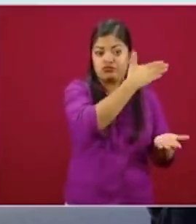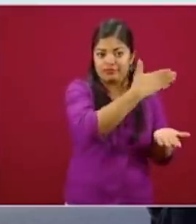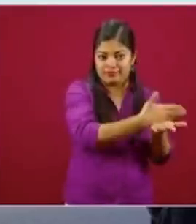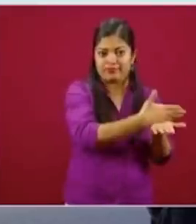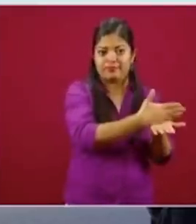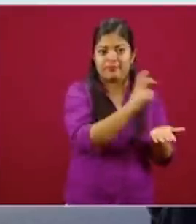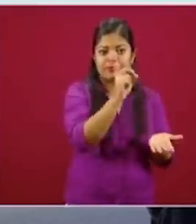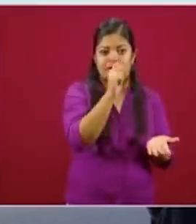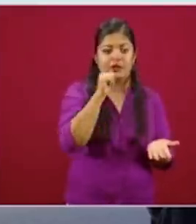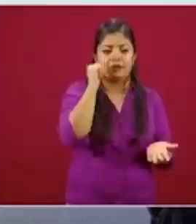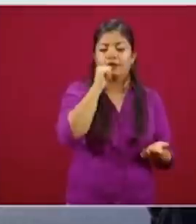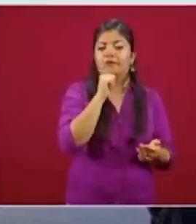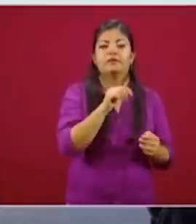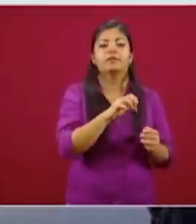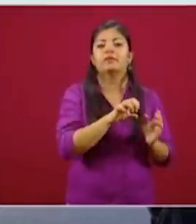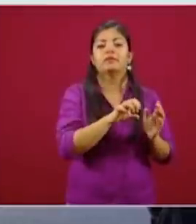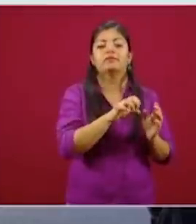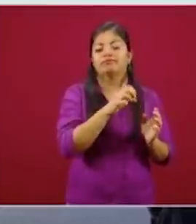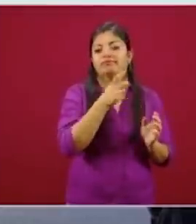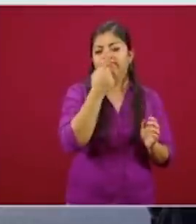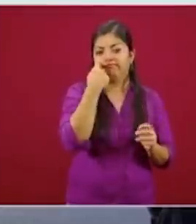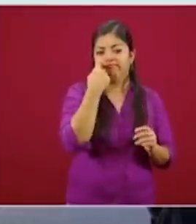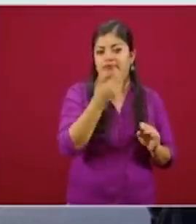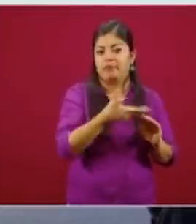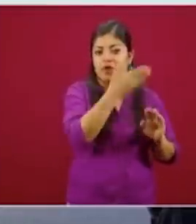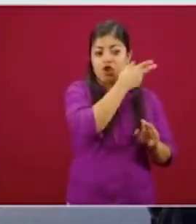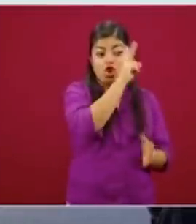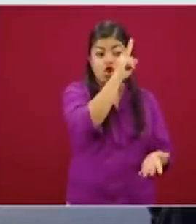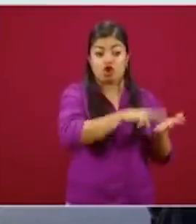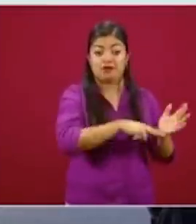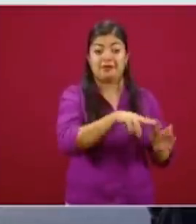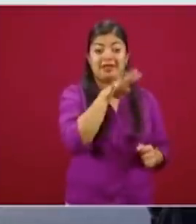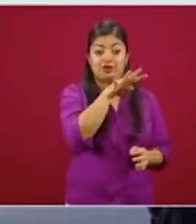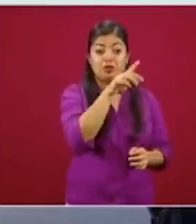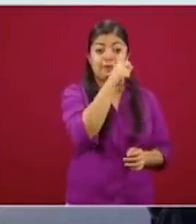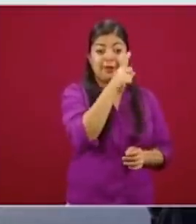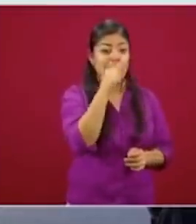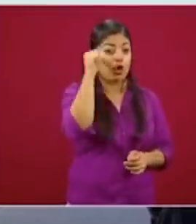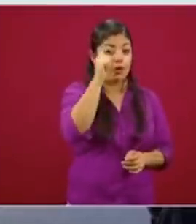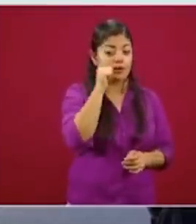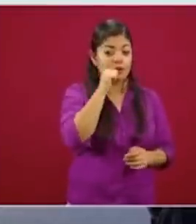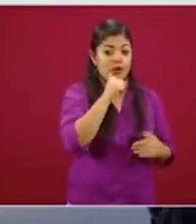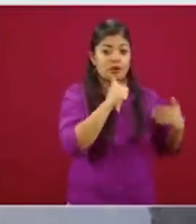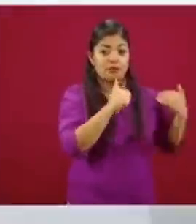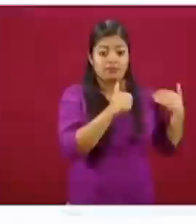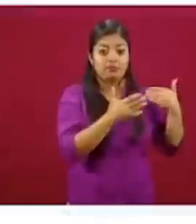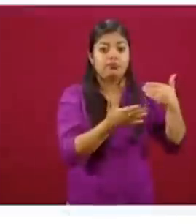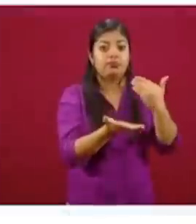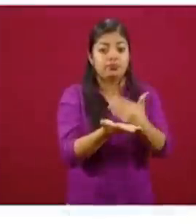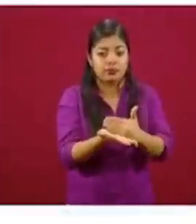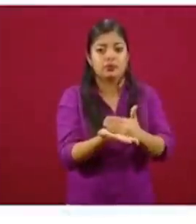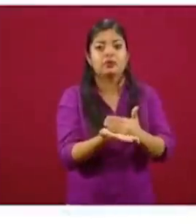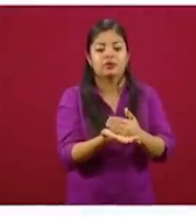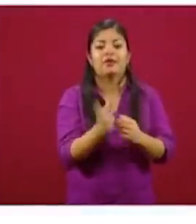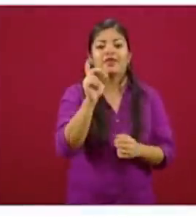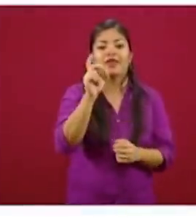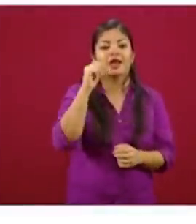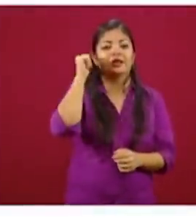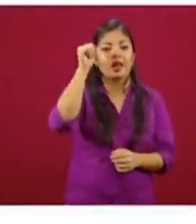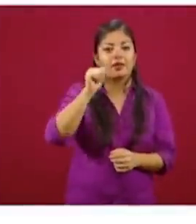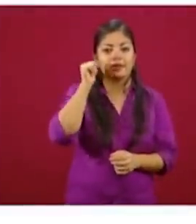de del primero de abril del 2010 y 9 al 30 de abril del el 20 el 2020